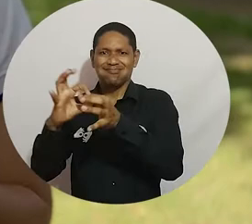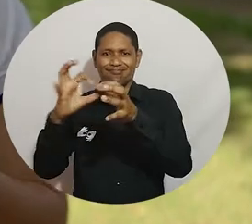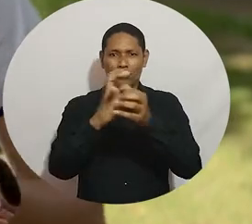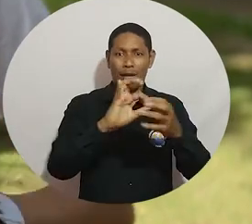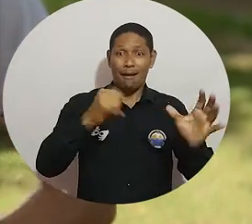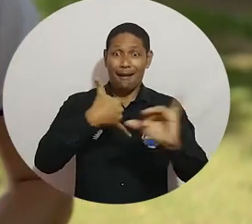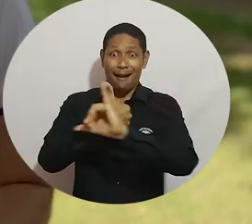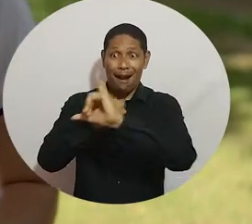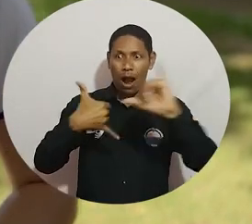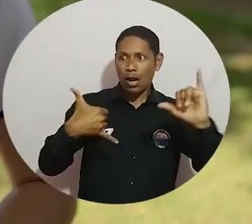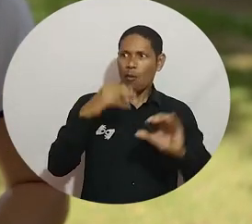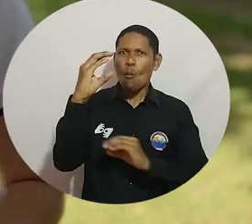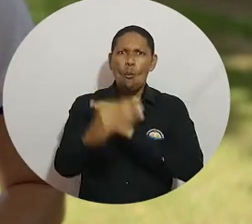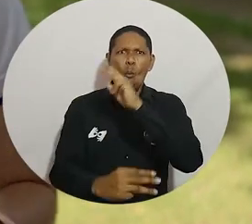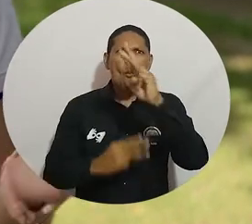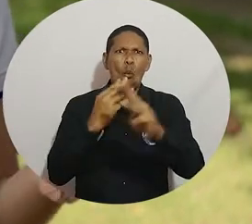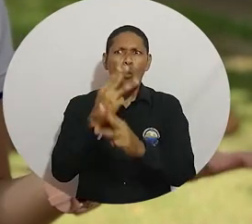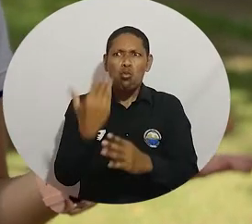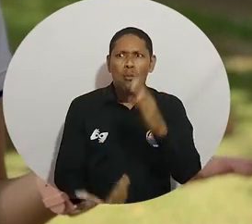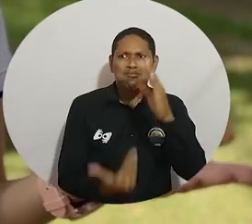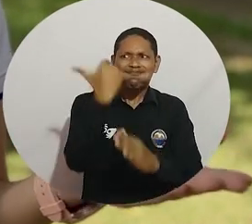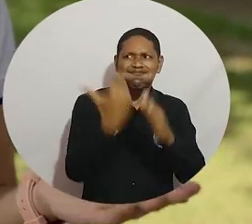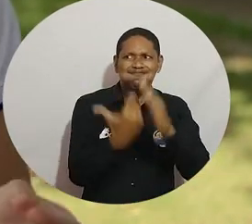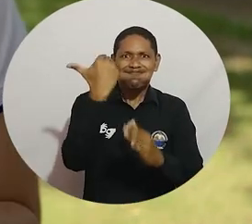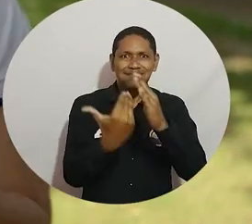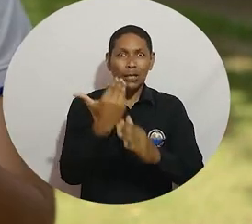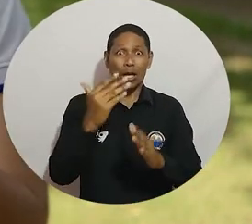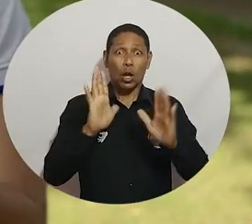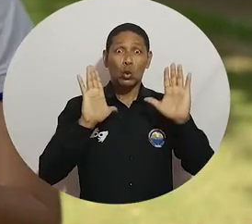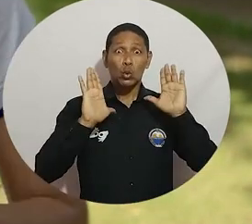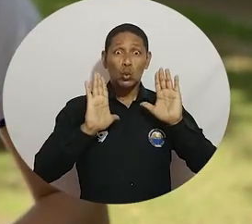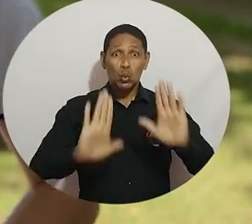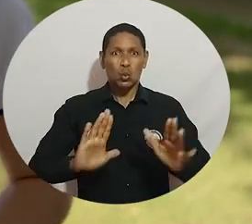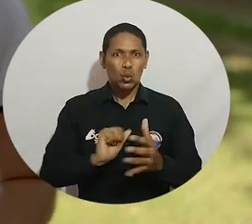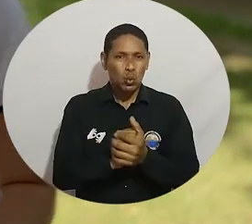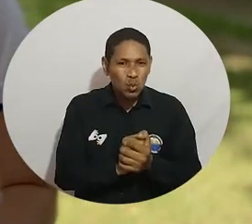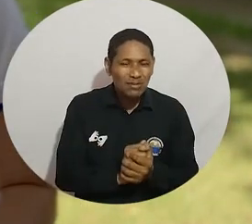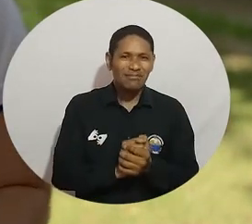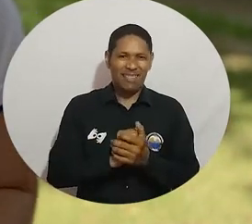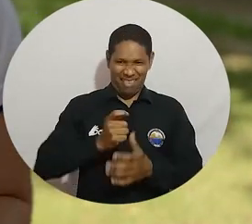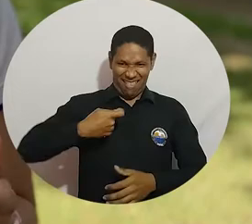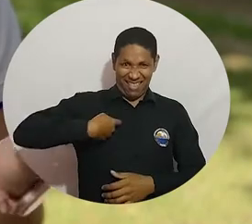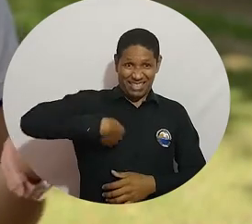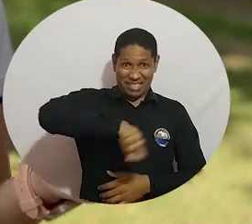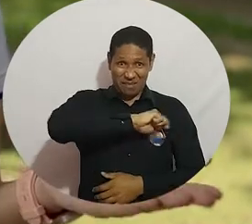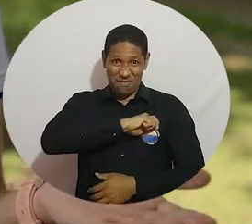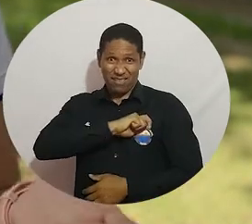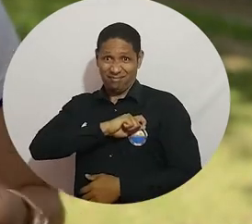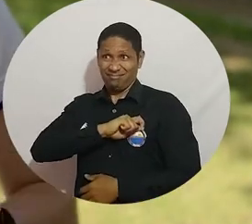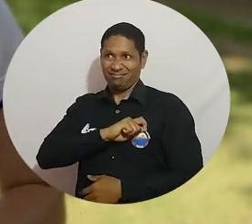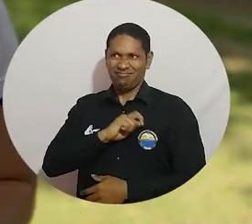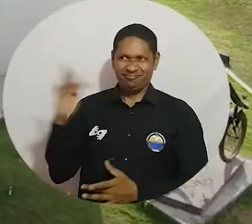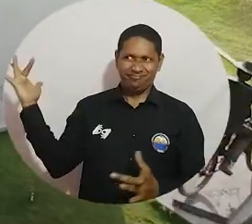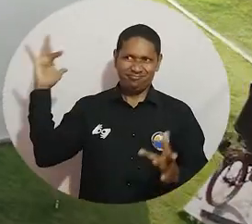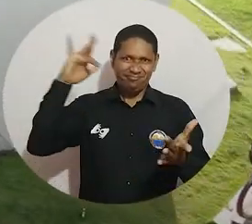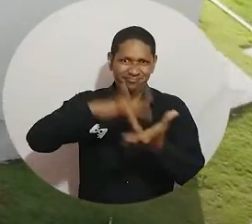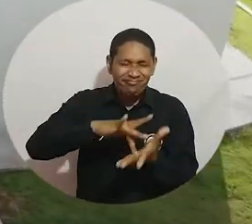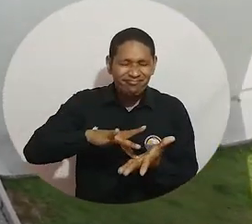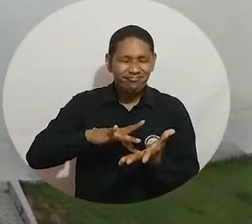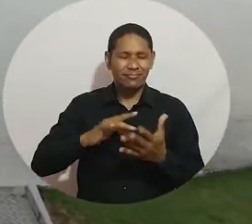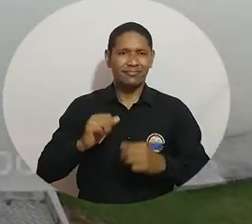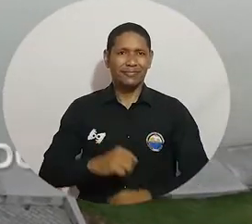el Caribe, origen del mundo moderno, del Instituto de Historia del Consejo Superior de Investigaciones Científicas de Madrid, España.